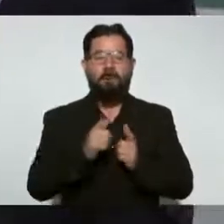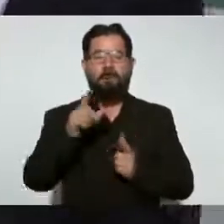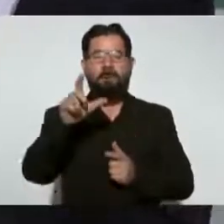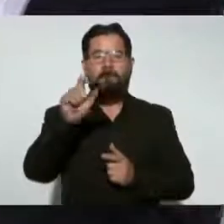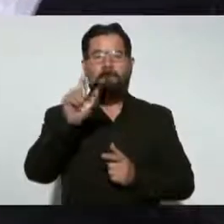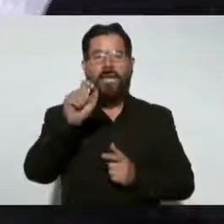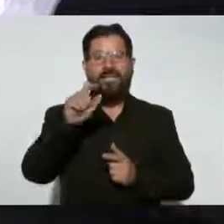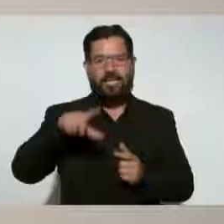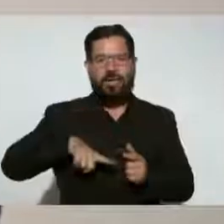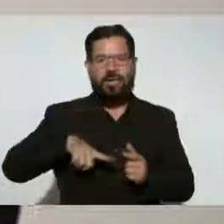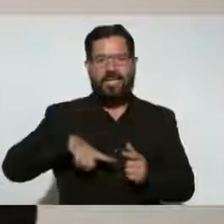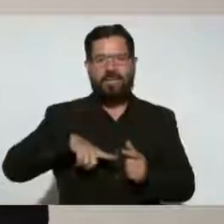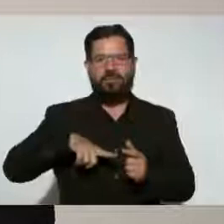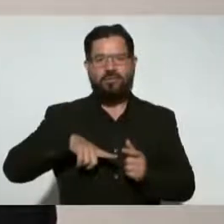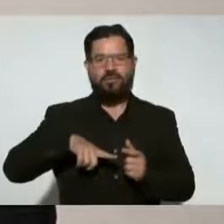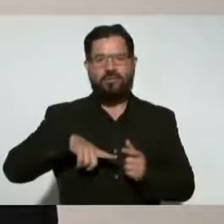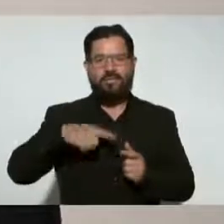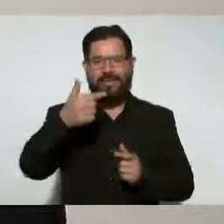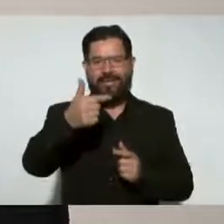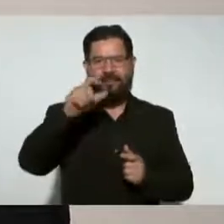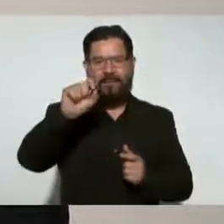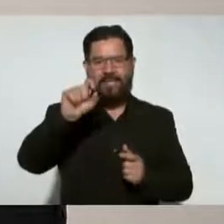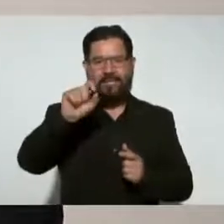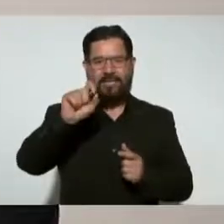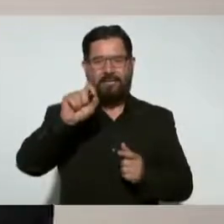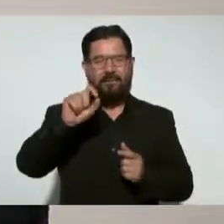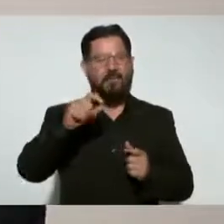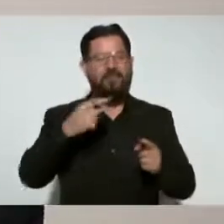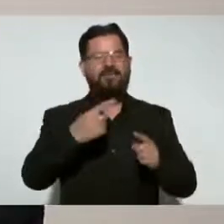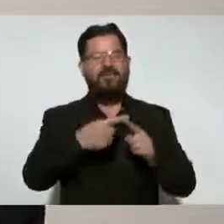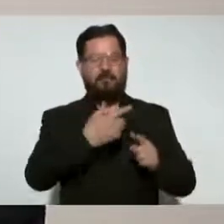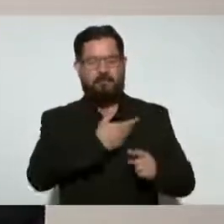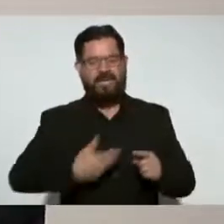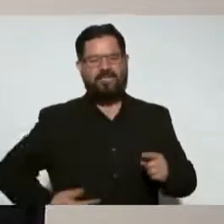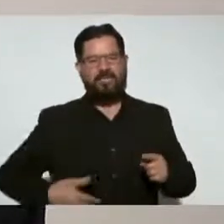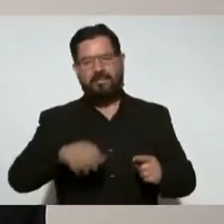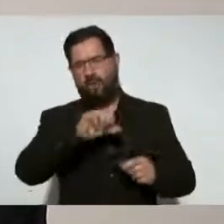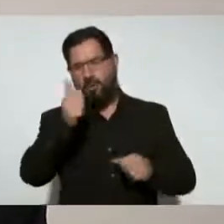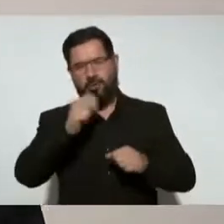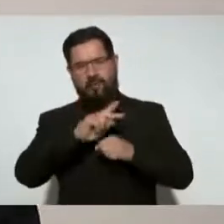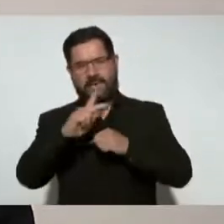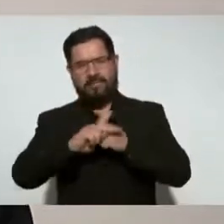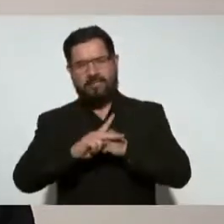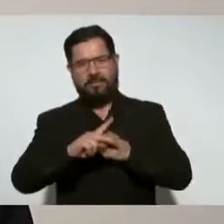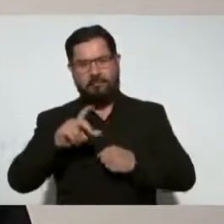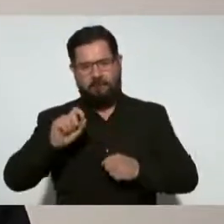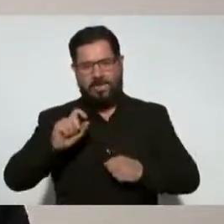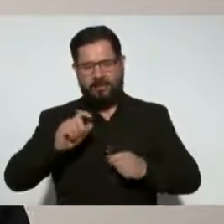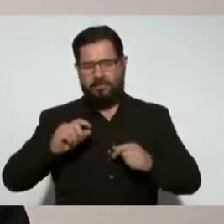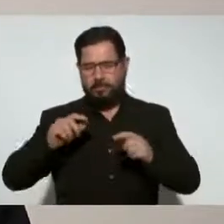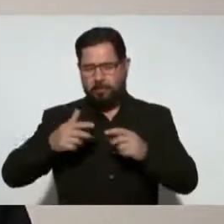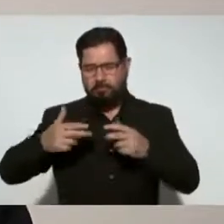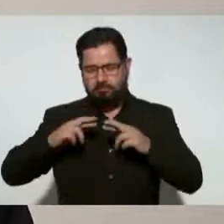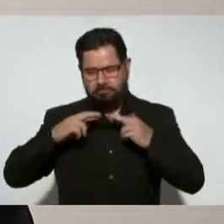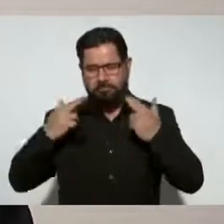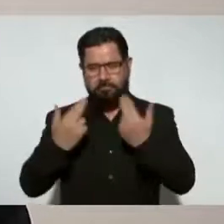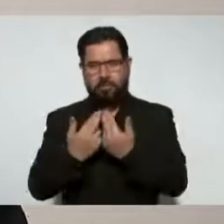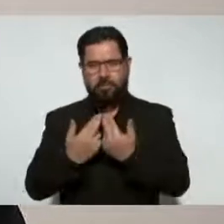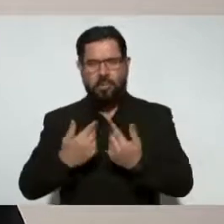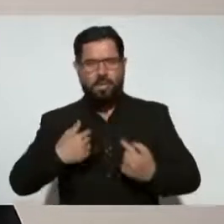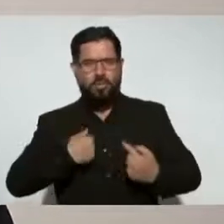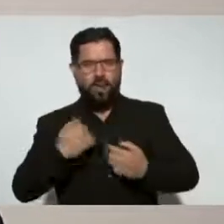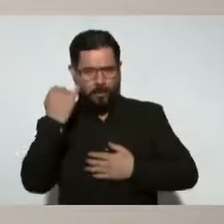hombres de Estado, primeros ministros, presidentes, planteé